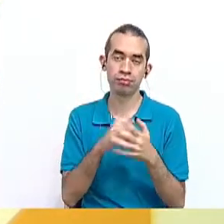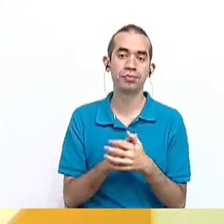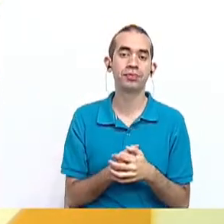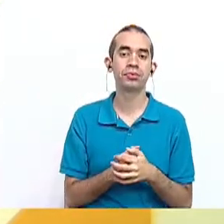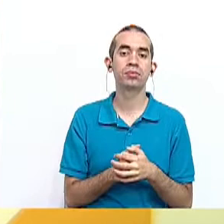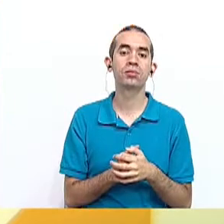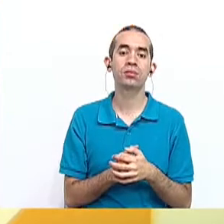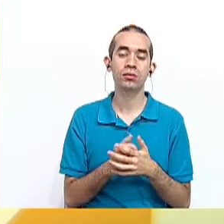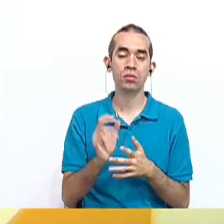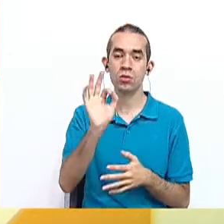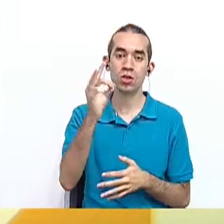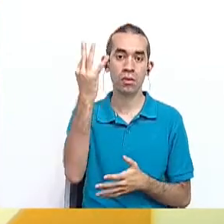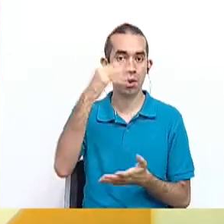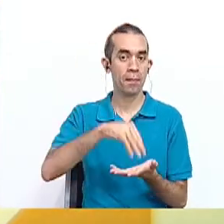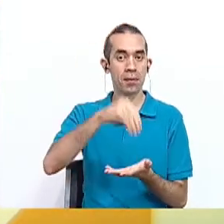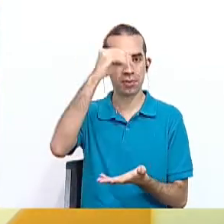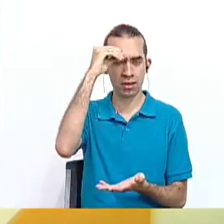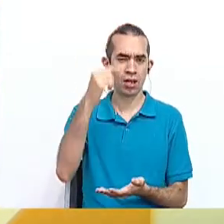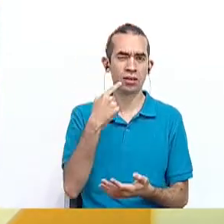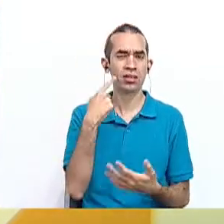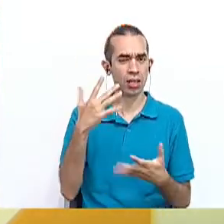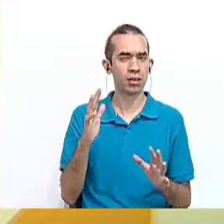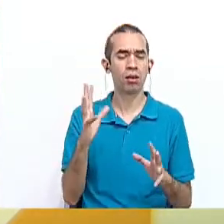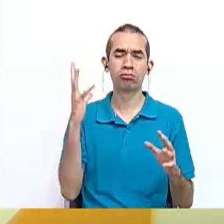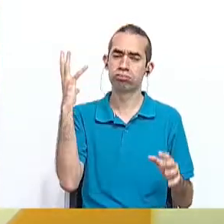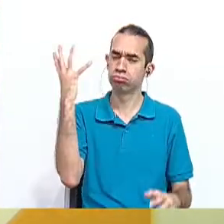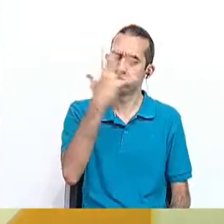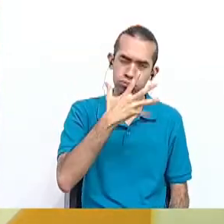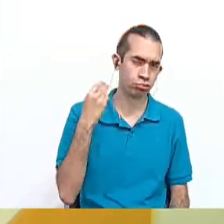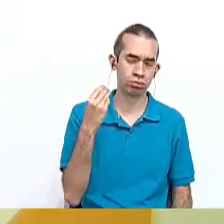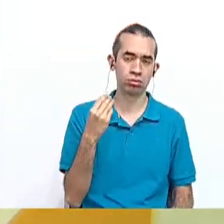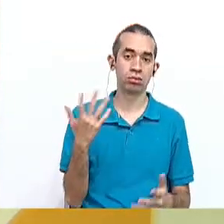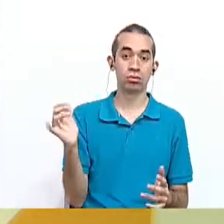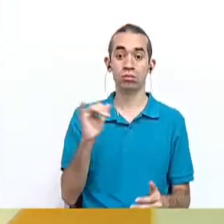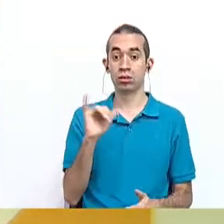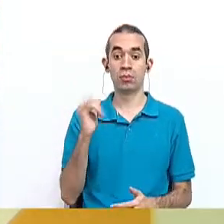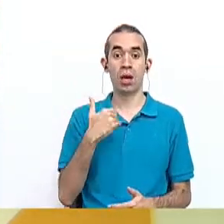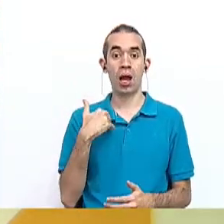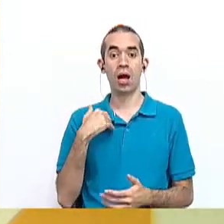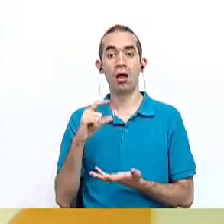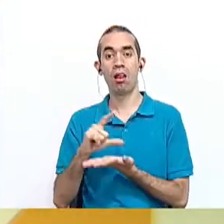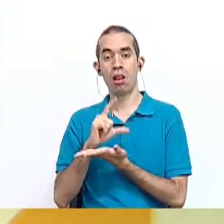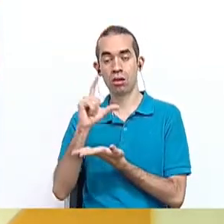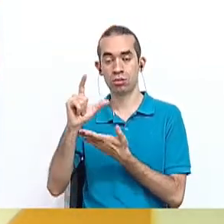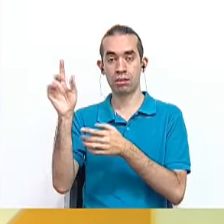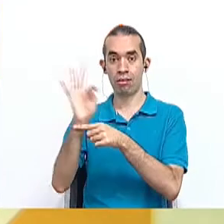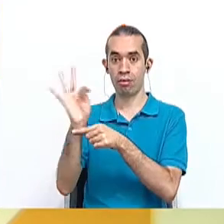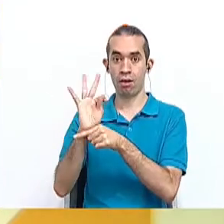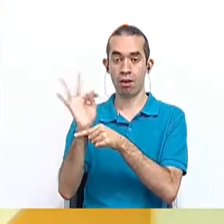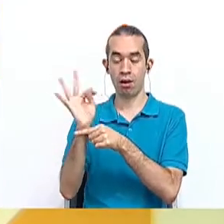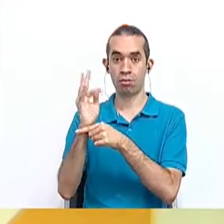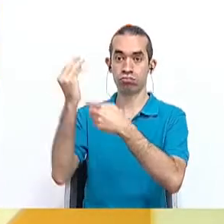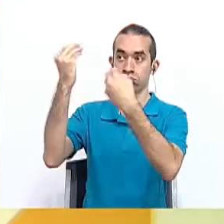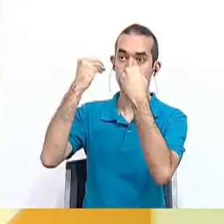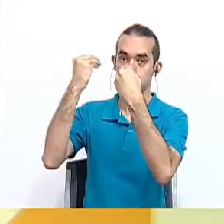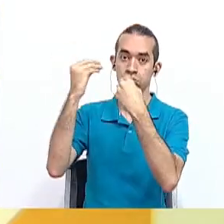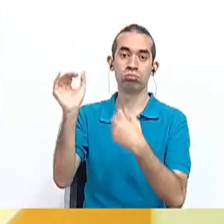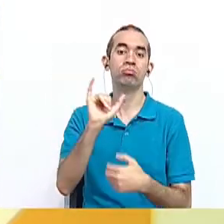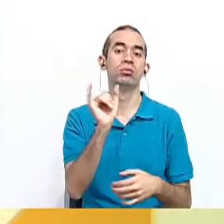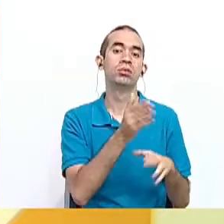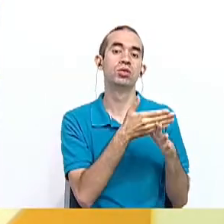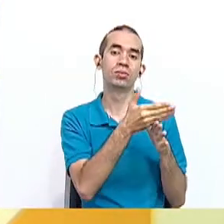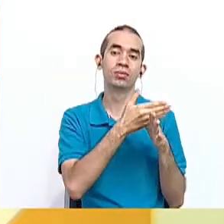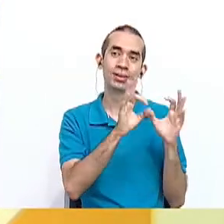Esta manera de aprender, como les decía, es maravillosa, ya que además de recibir las lecciones por televisión, nos permite compartir con